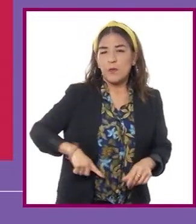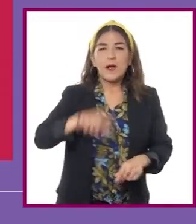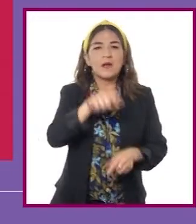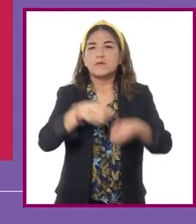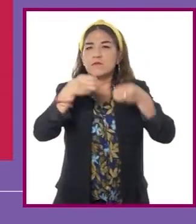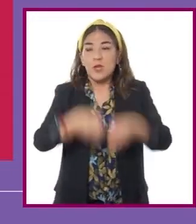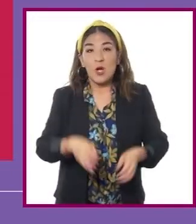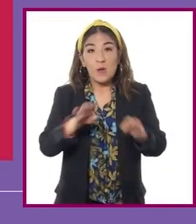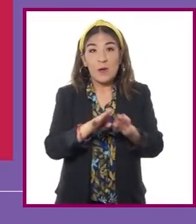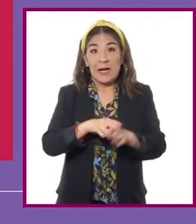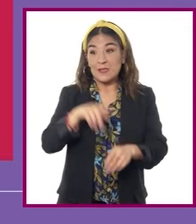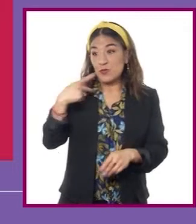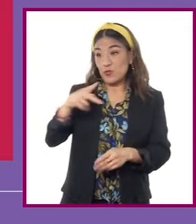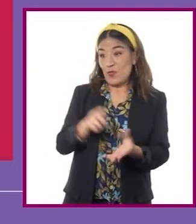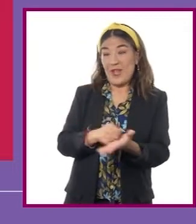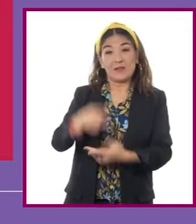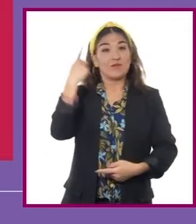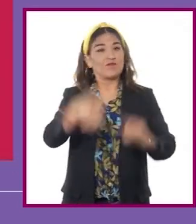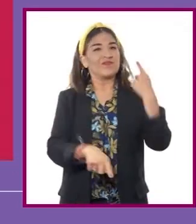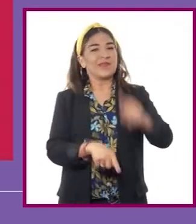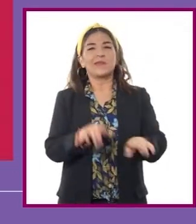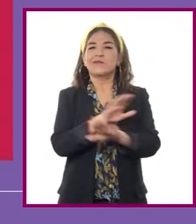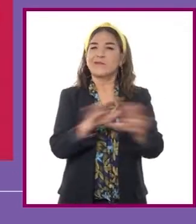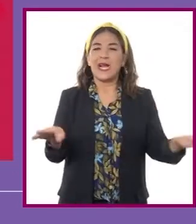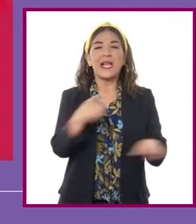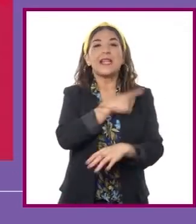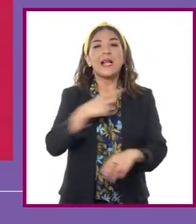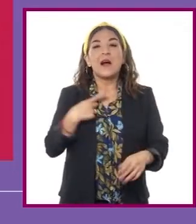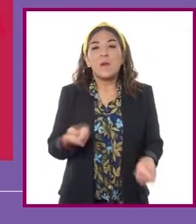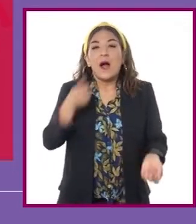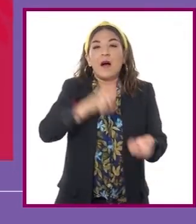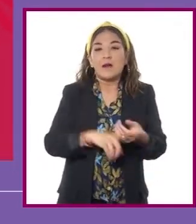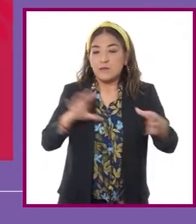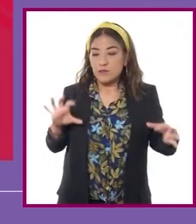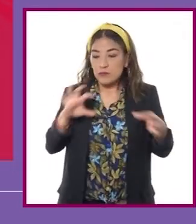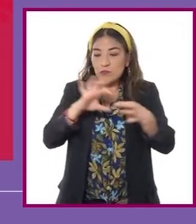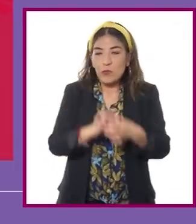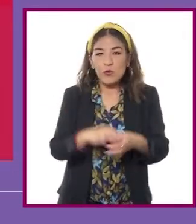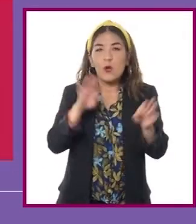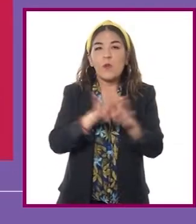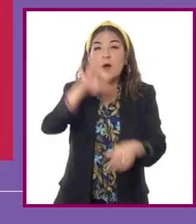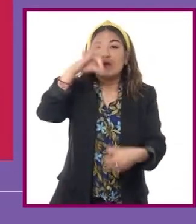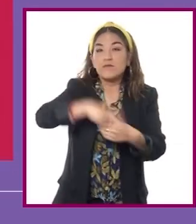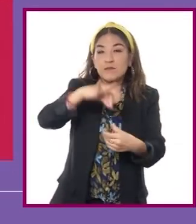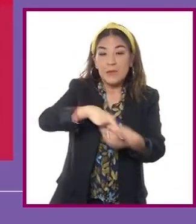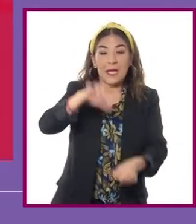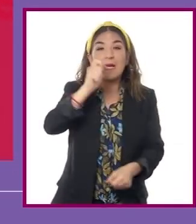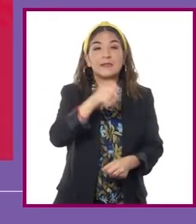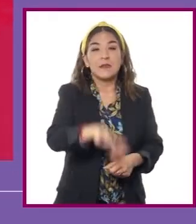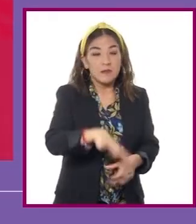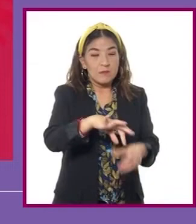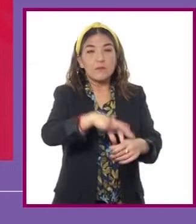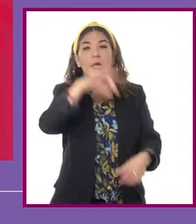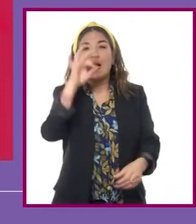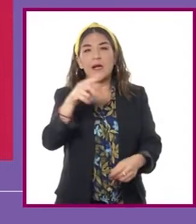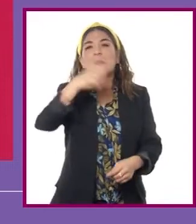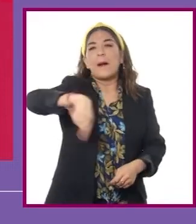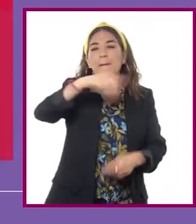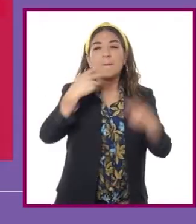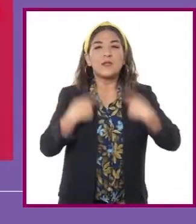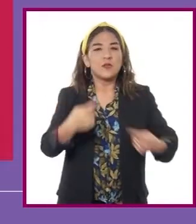tiene derecho por sí mismo a ejercerlo, sino que lo ha obtenido mediante un procedimiento de elección y está sometido al escrutinio